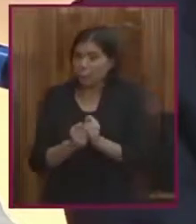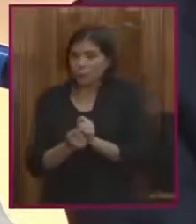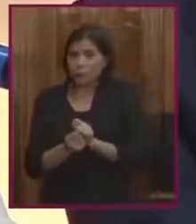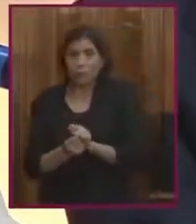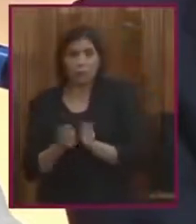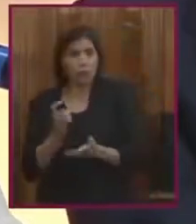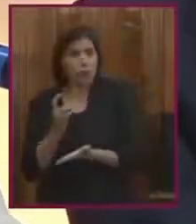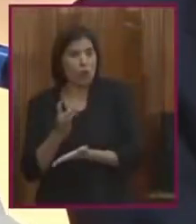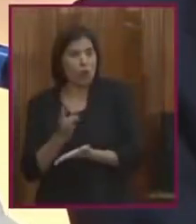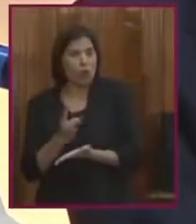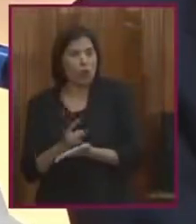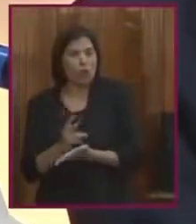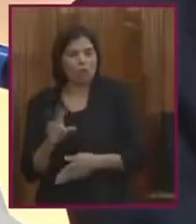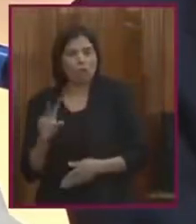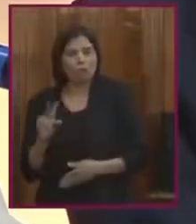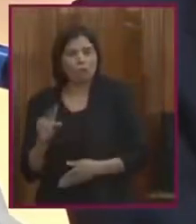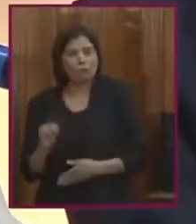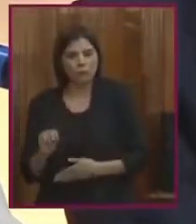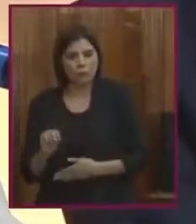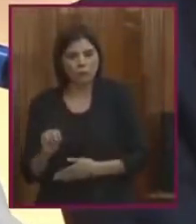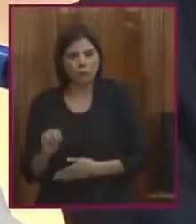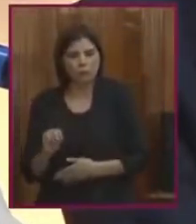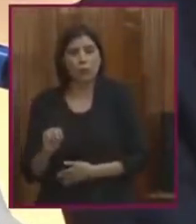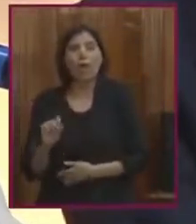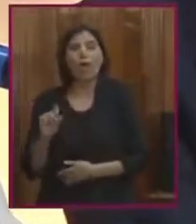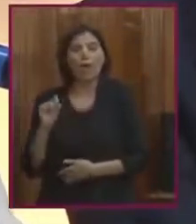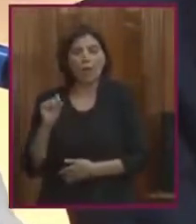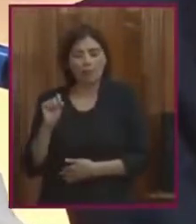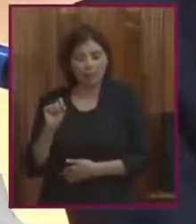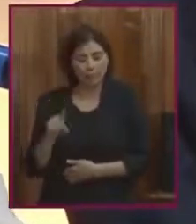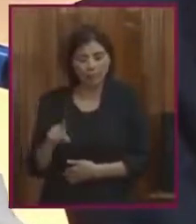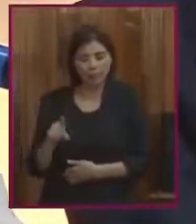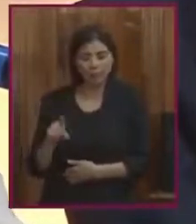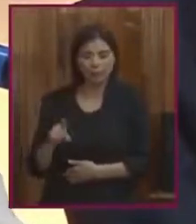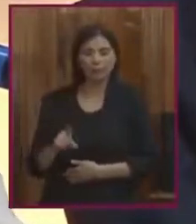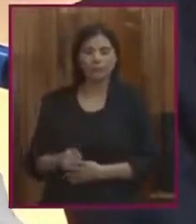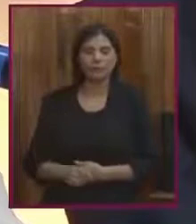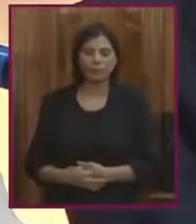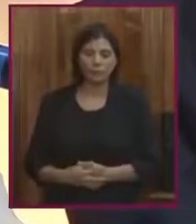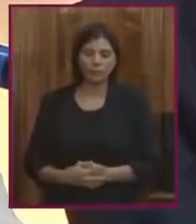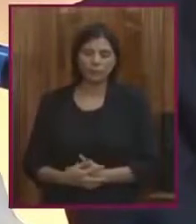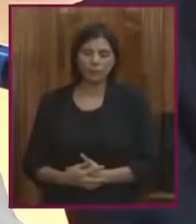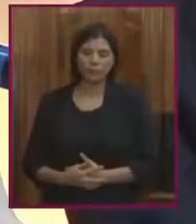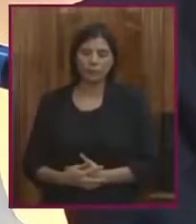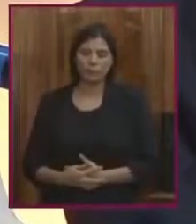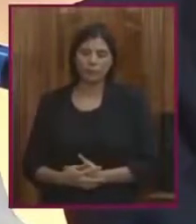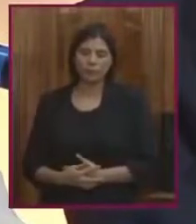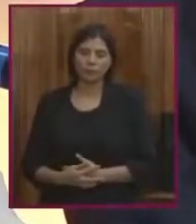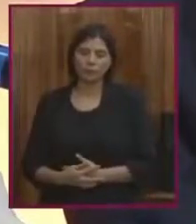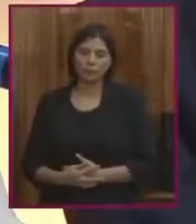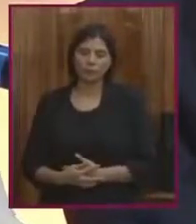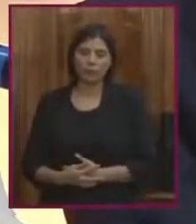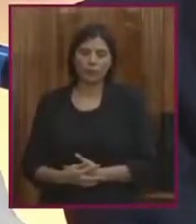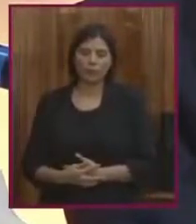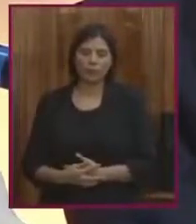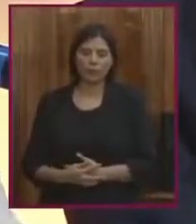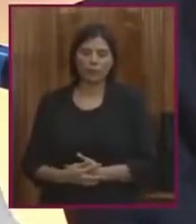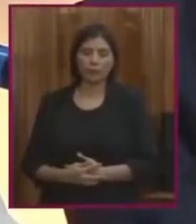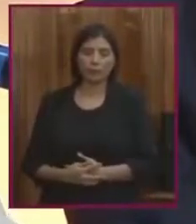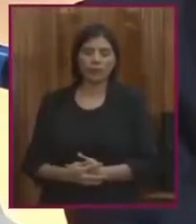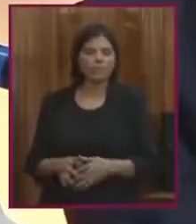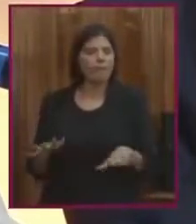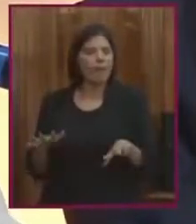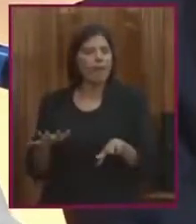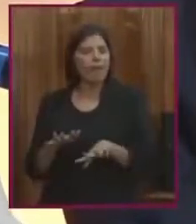esta cuarta transformación, sino serán directamente, sí, este cambio en la